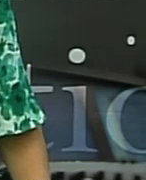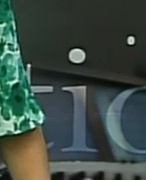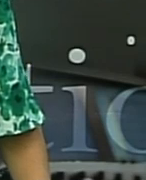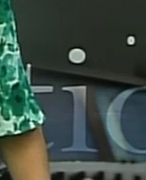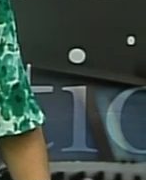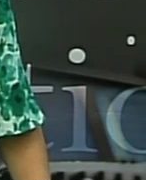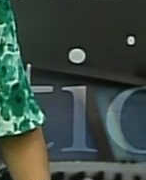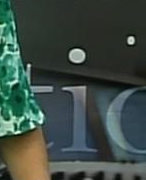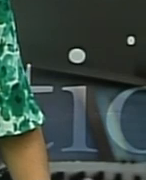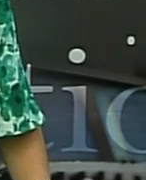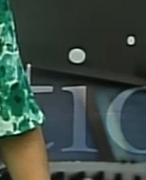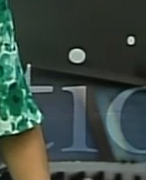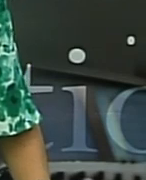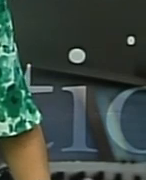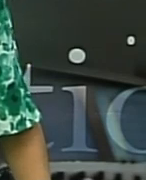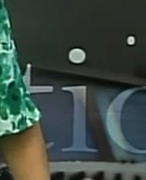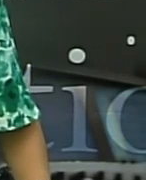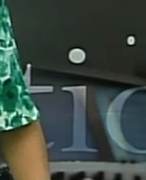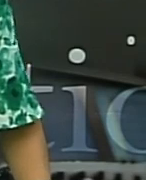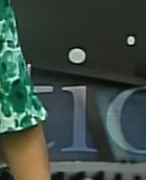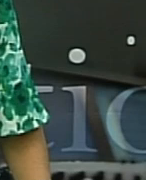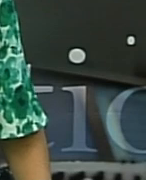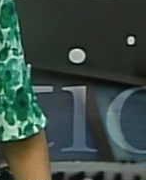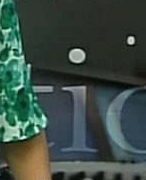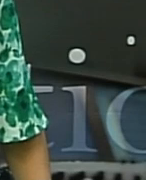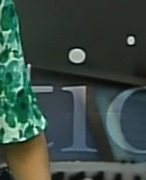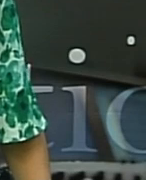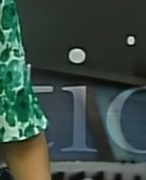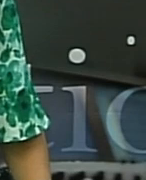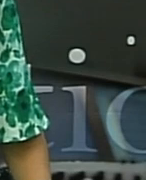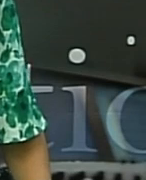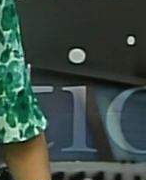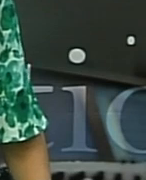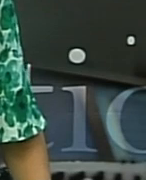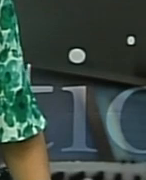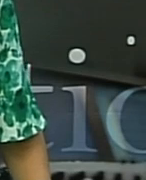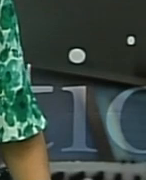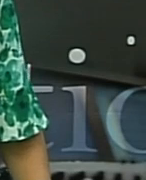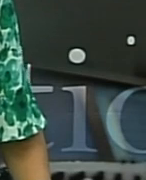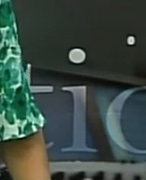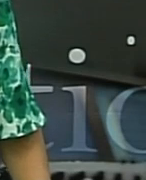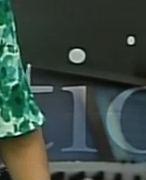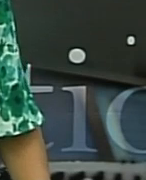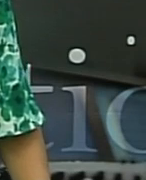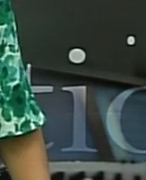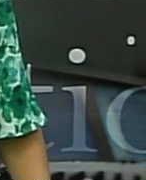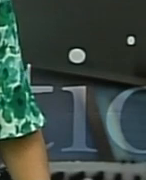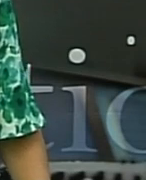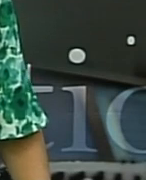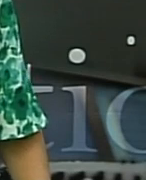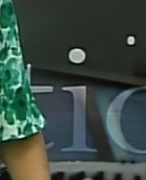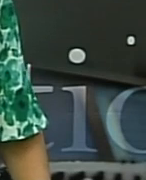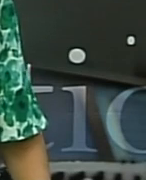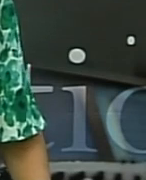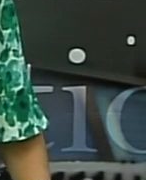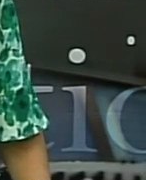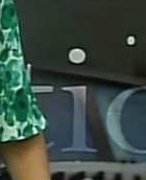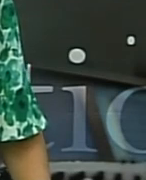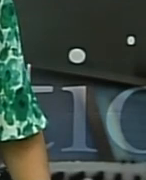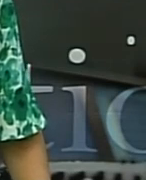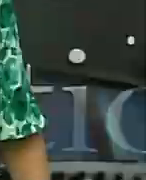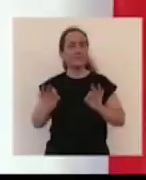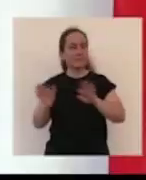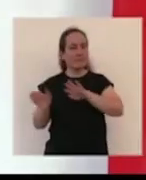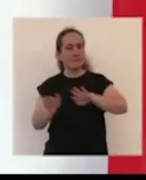materializado con los 11 millones de 2022, pero para lo que el Ejecutivo ya ha preparado un plan económico que haga que no se tenga que